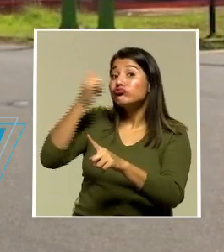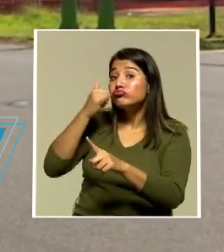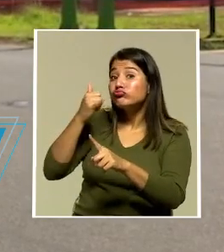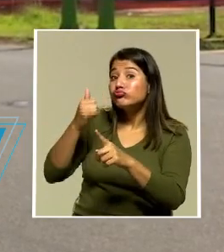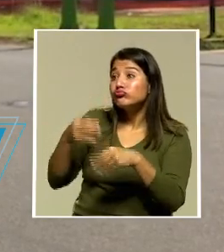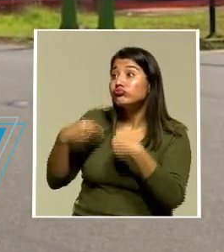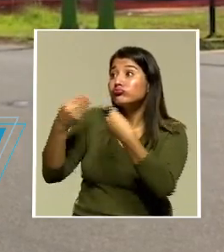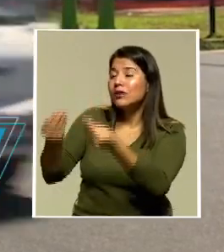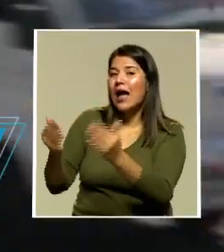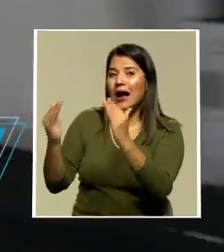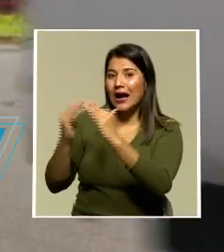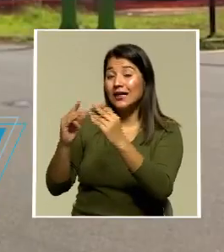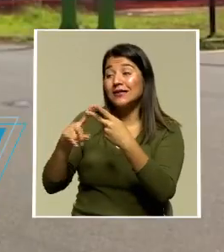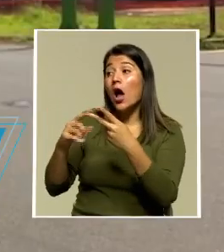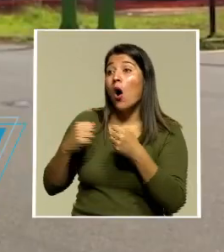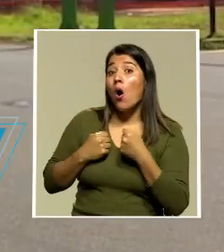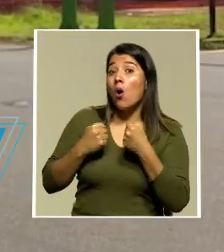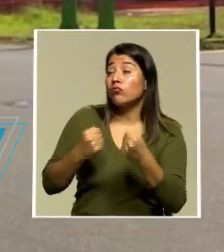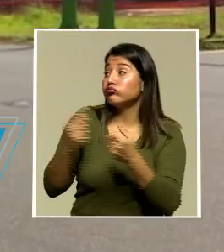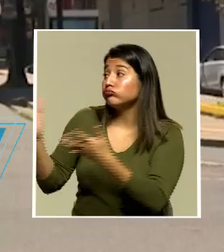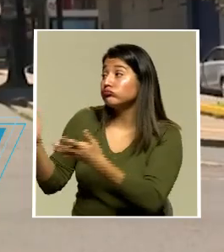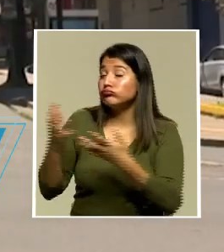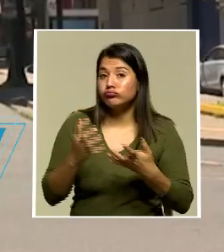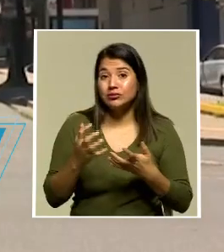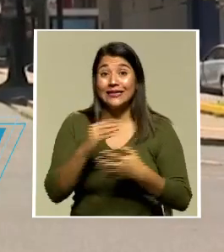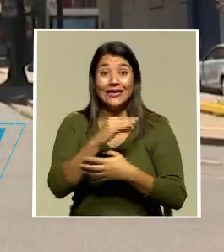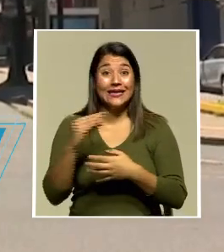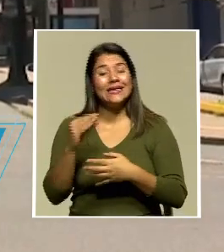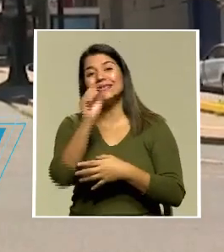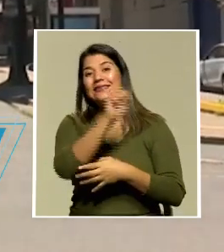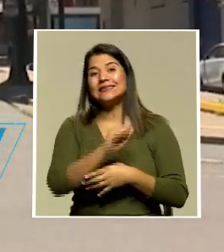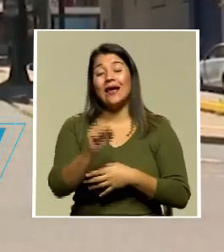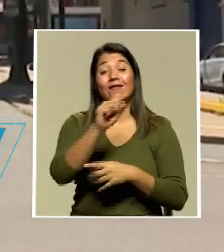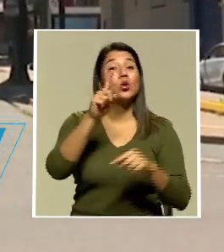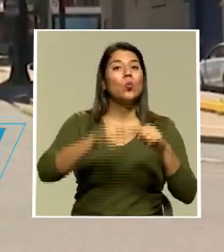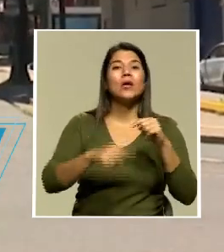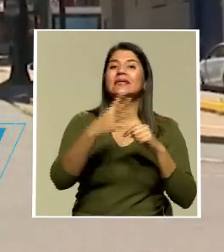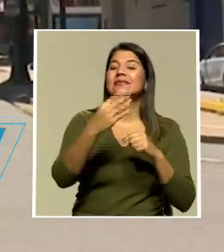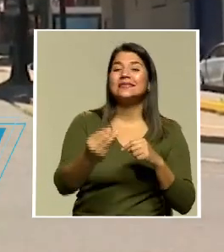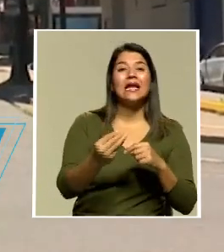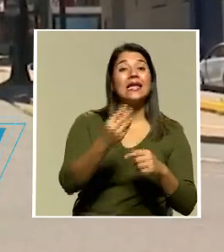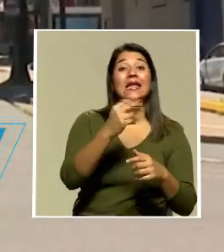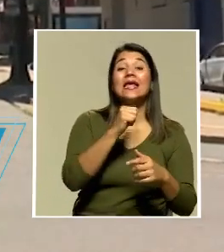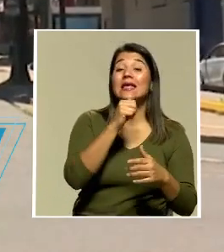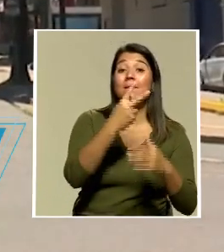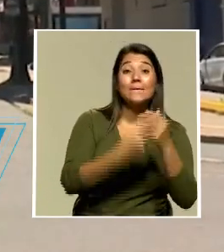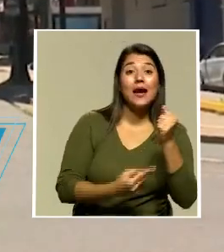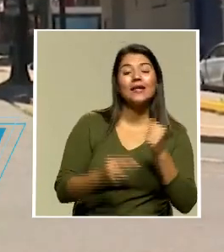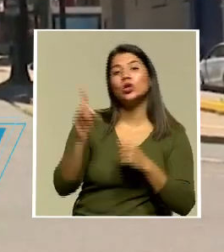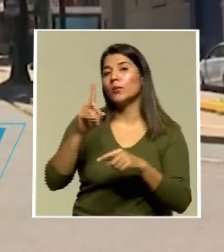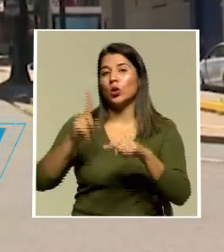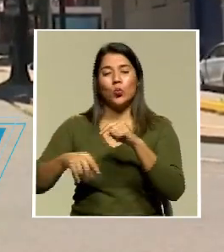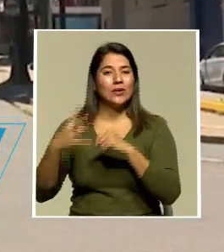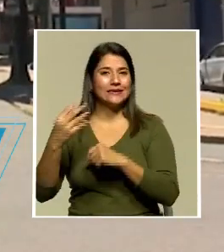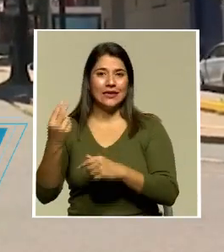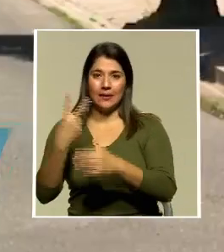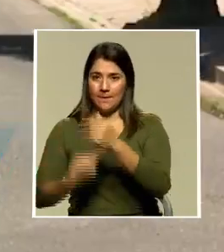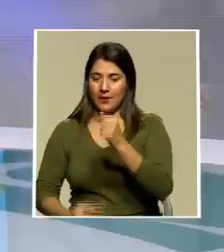no circularán las placas impares y los domingos las pares, y esta medida sí aplicará en todo el territorio nacional.